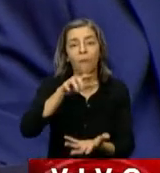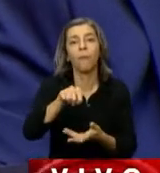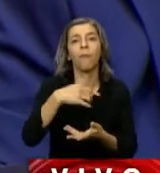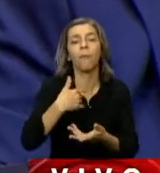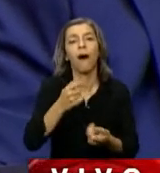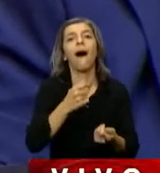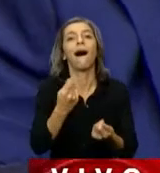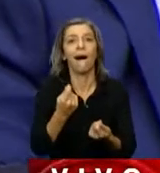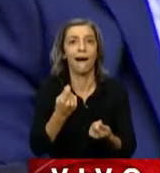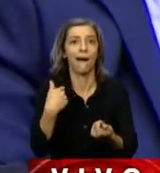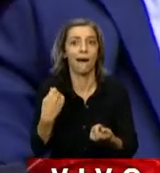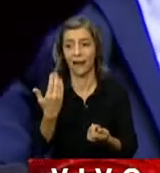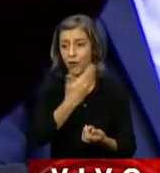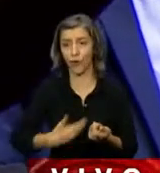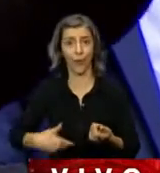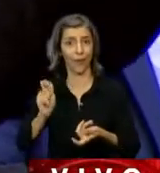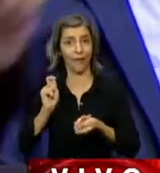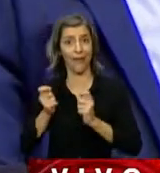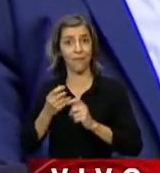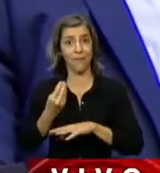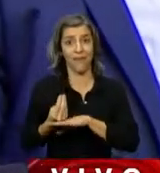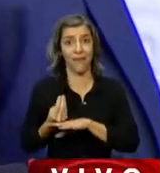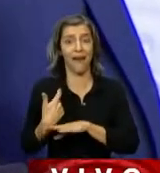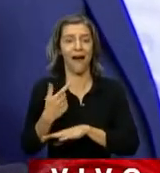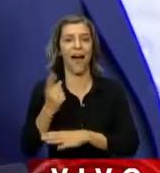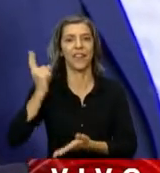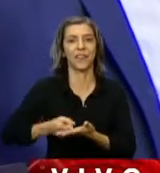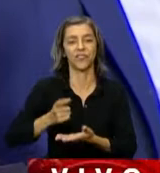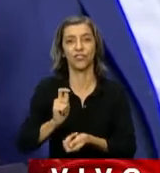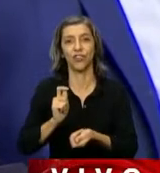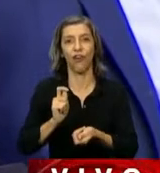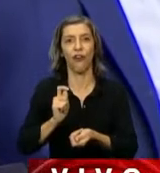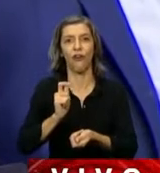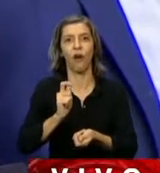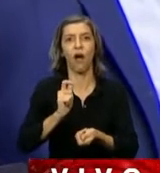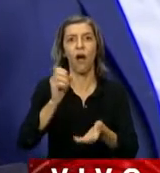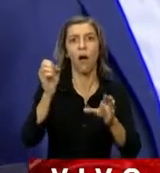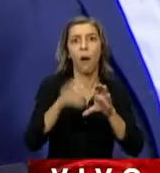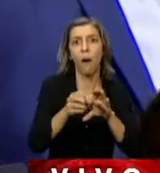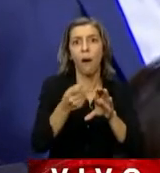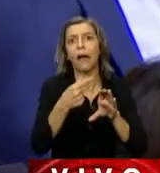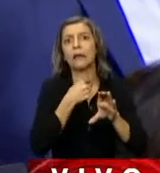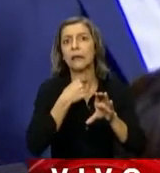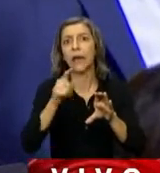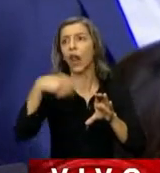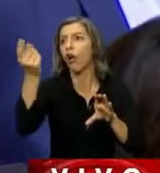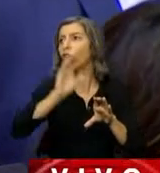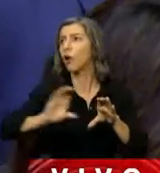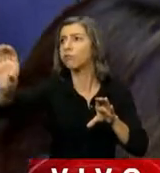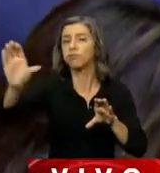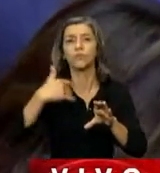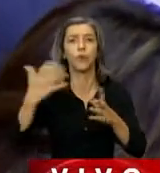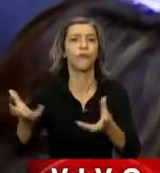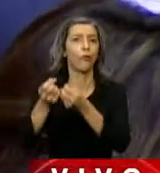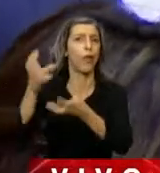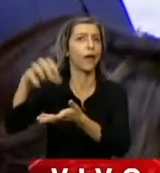de gobierno no haga que lo que hoy se destina a las bibliotecas populares mañana pase a la fundación, vaya a saber con qué